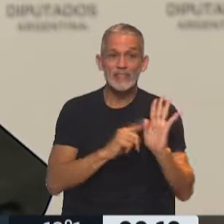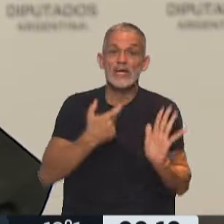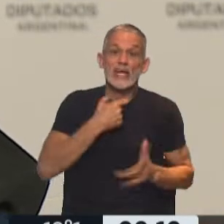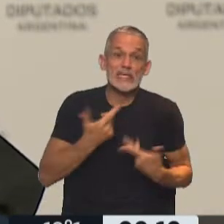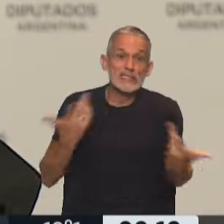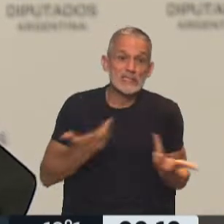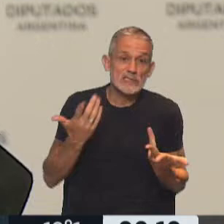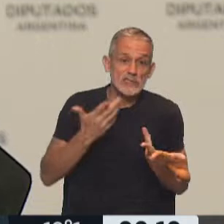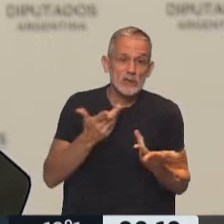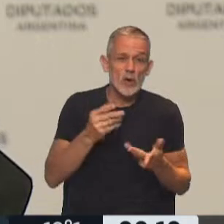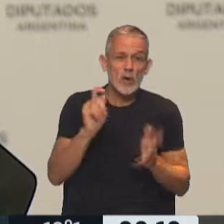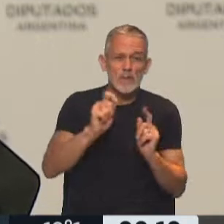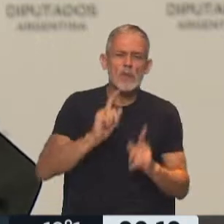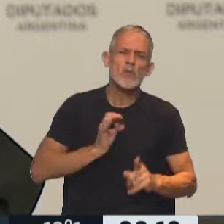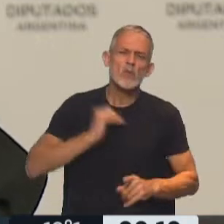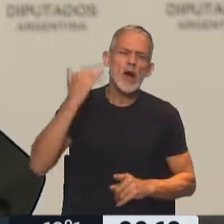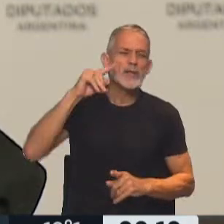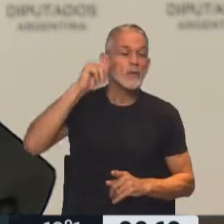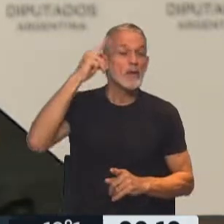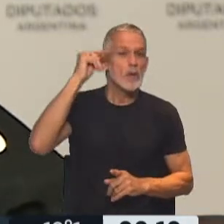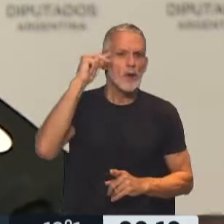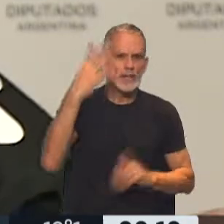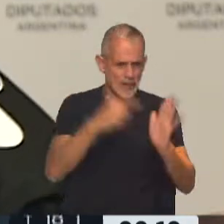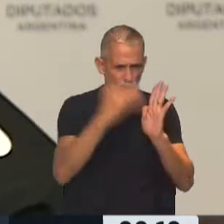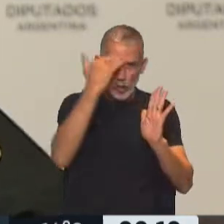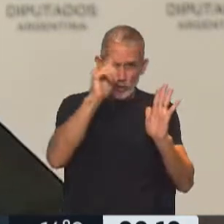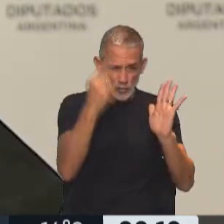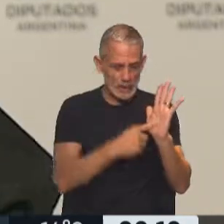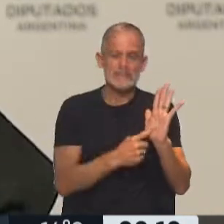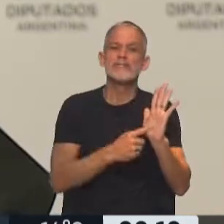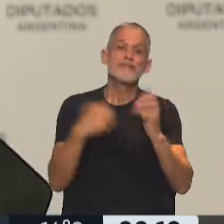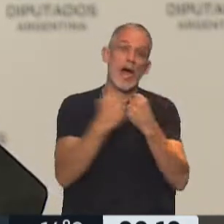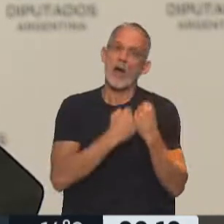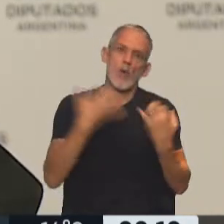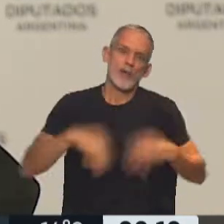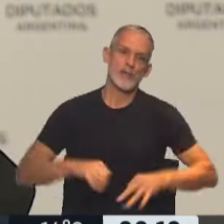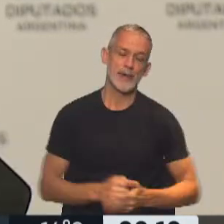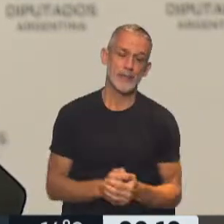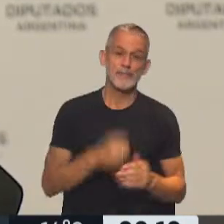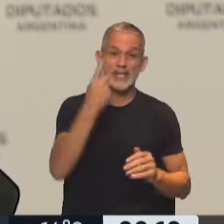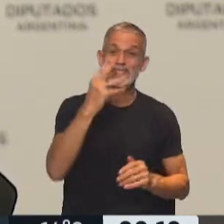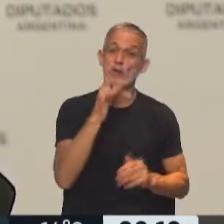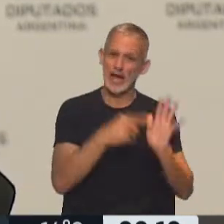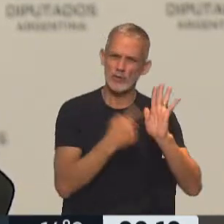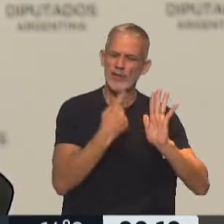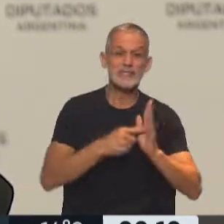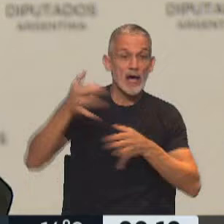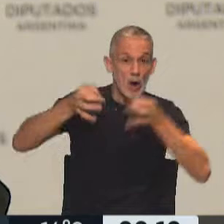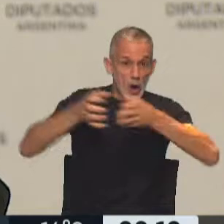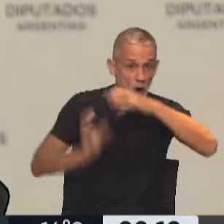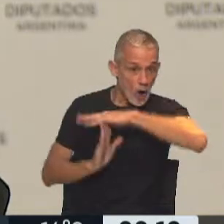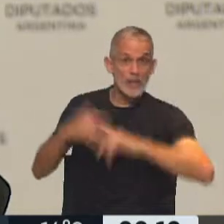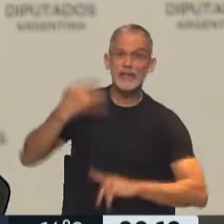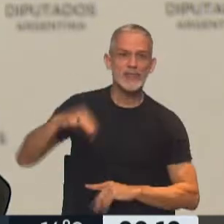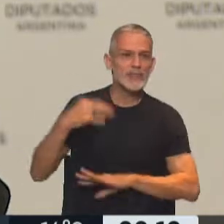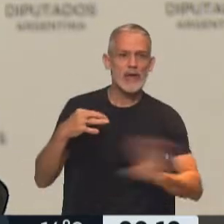los constituyentes en el año 94, yo creo que nos tenemos que poner de acuerdo. ¿Qué dice el 114? Que la Corte tiene que estar, porque